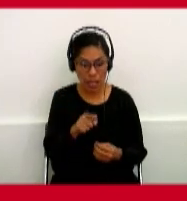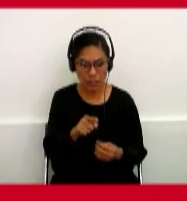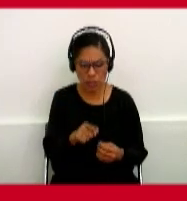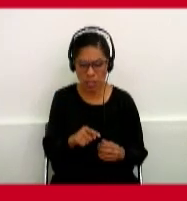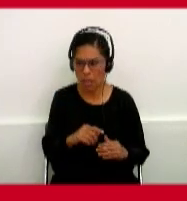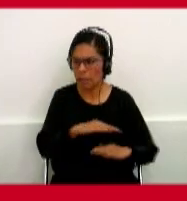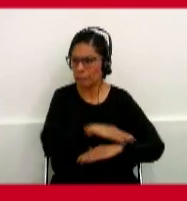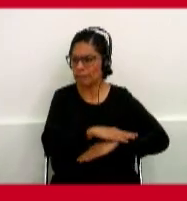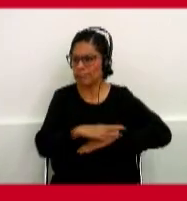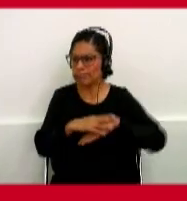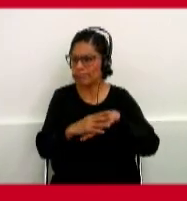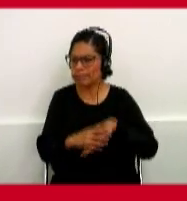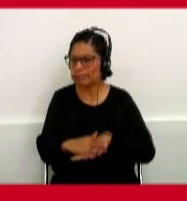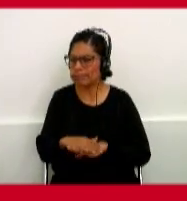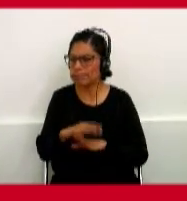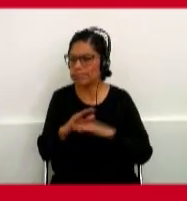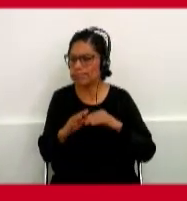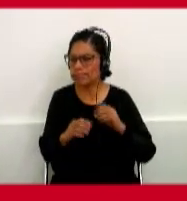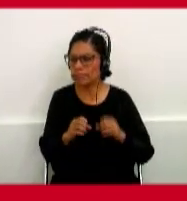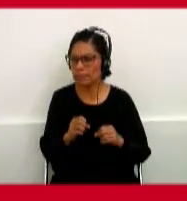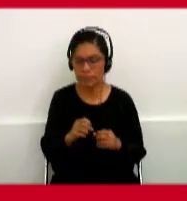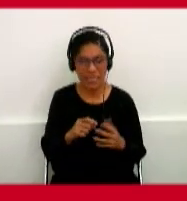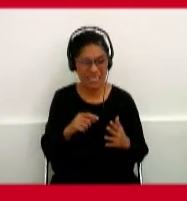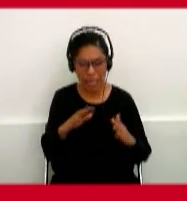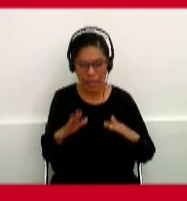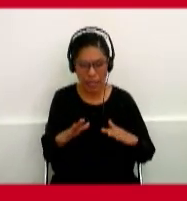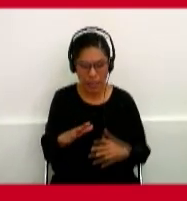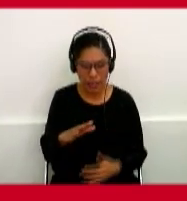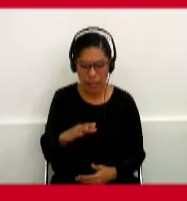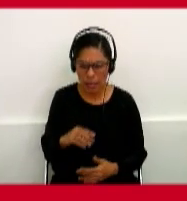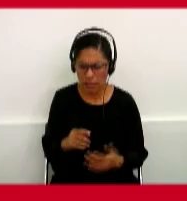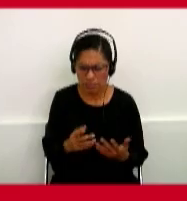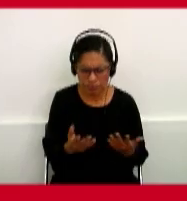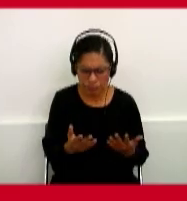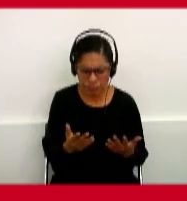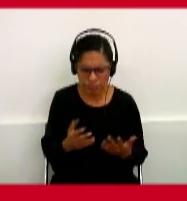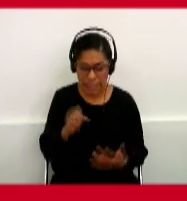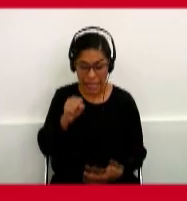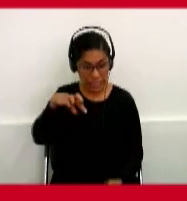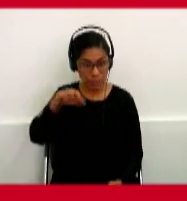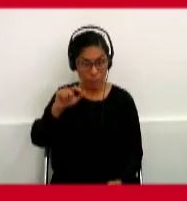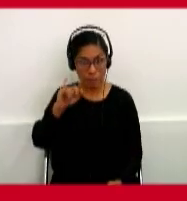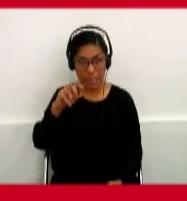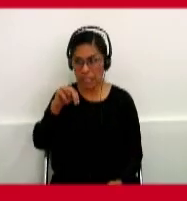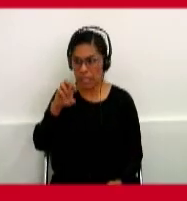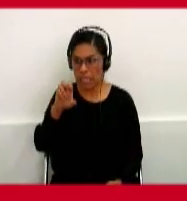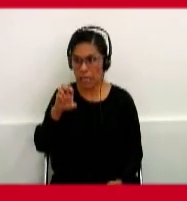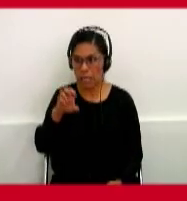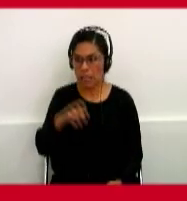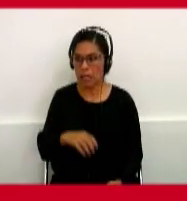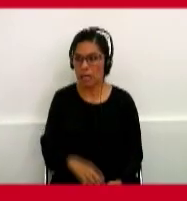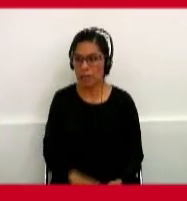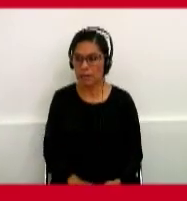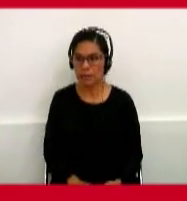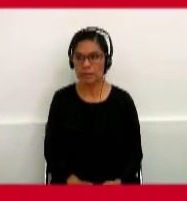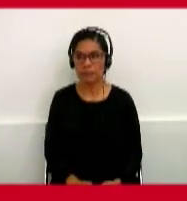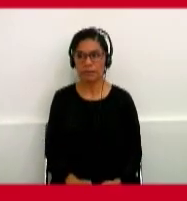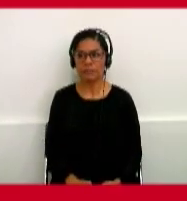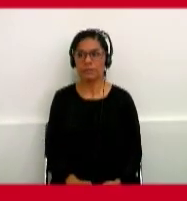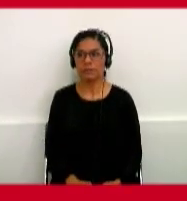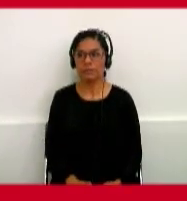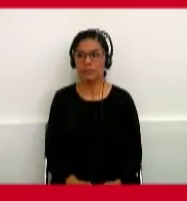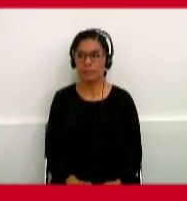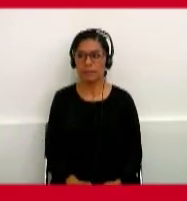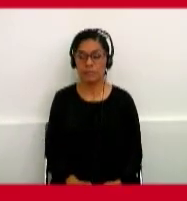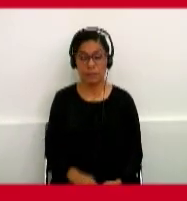factor de seguridad es el tipo spline. ¿Por qué? Como dije, esa es la que más se adecua a la forma del terreno. Y como pueden ver, hay